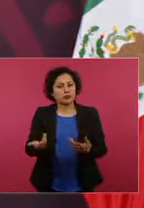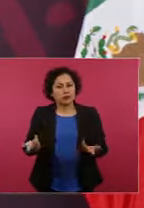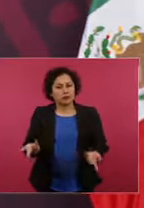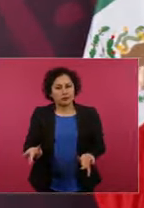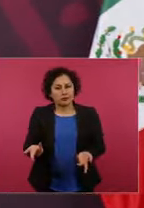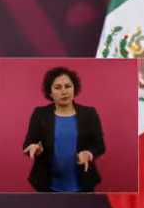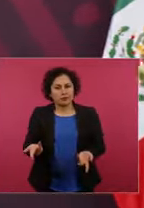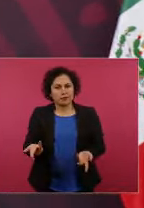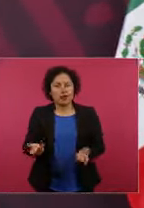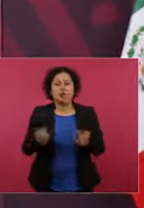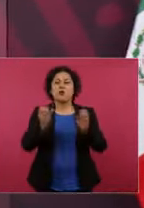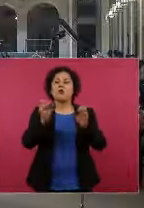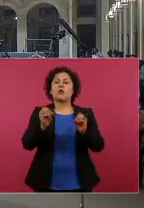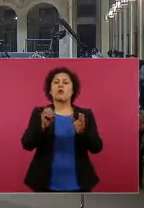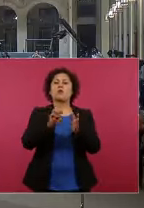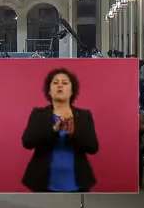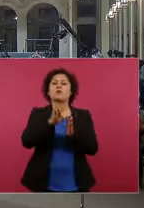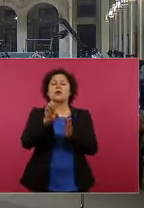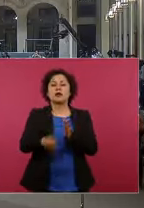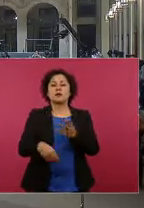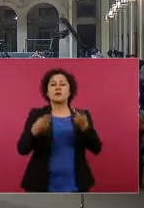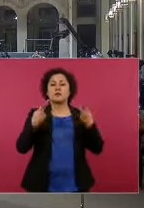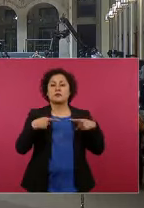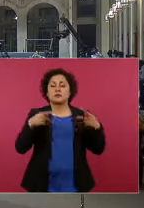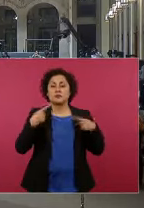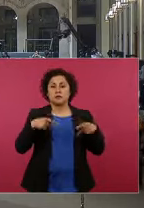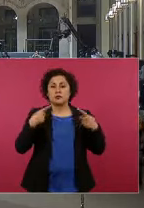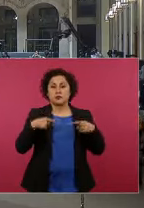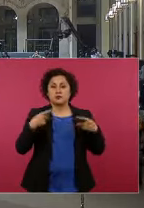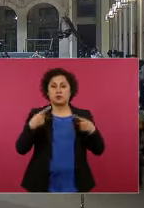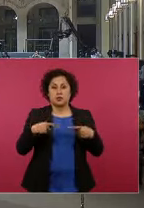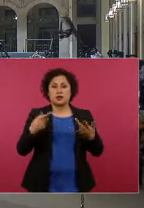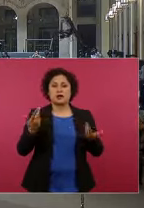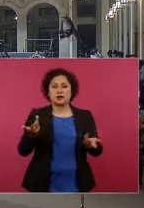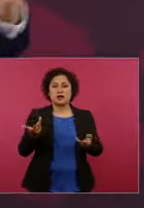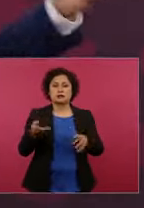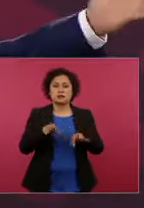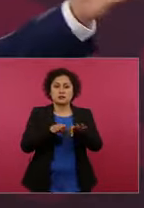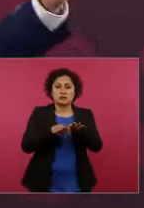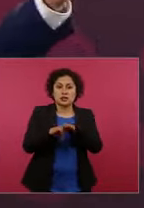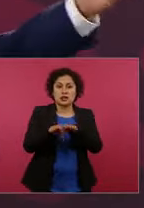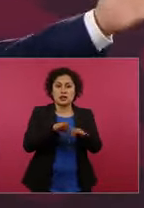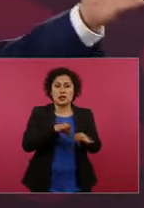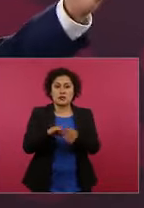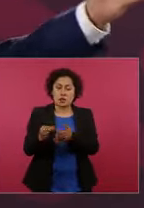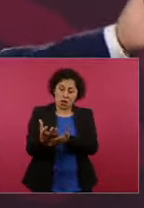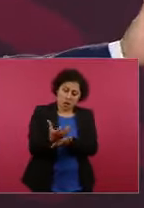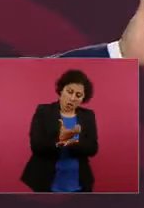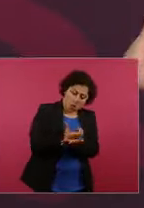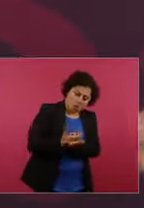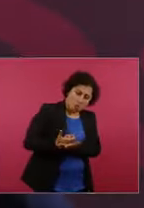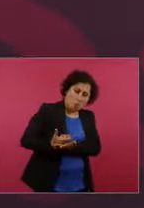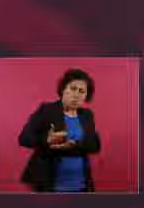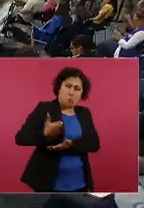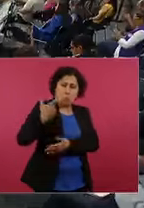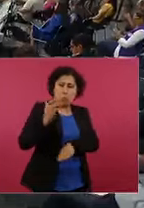que cobran más de la cuenta, que ganan más que lo que obtiene el presidente?